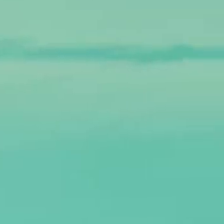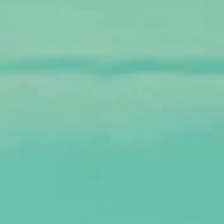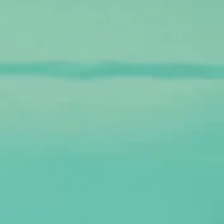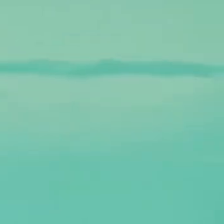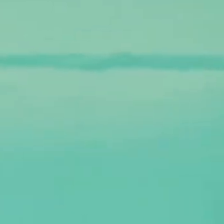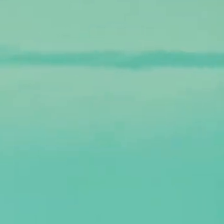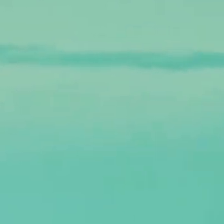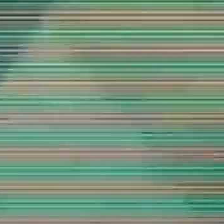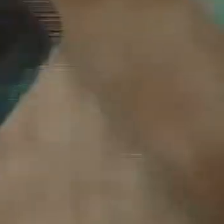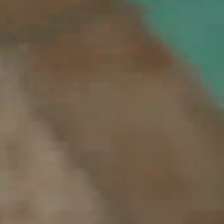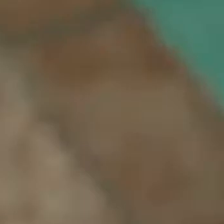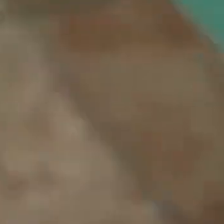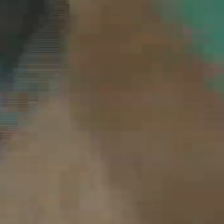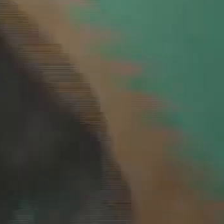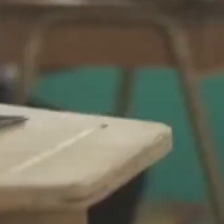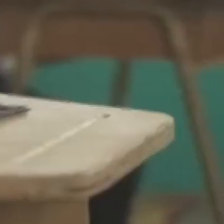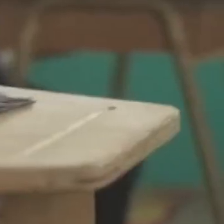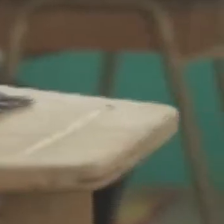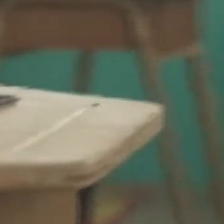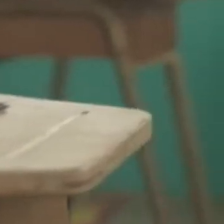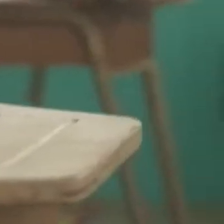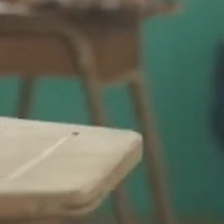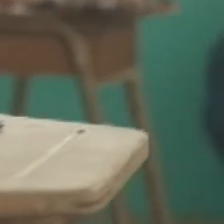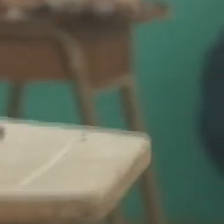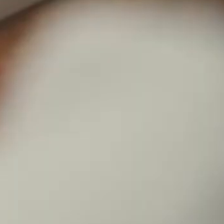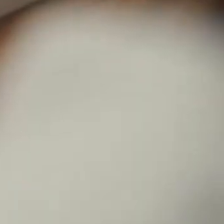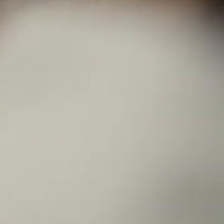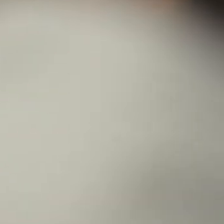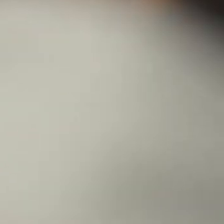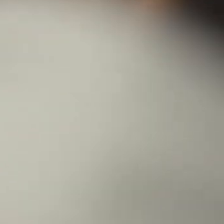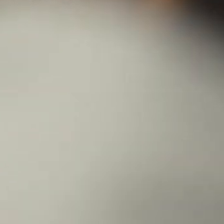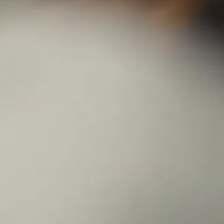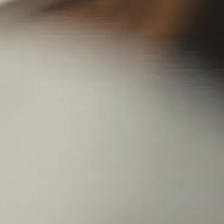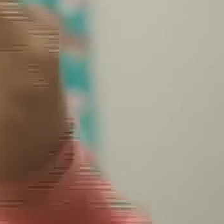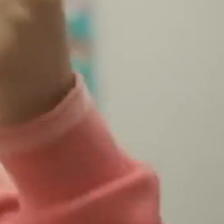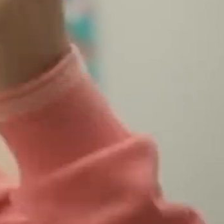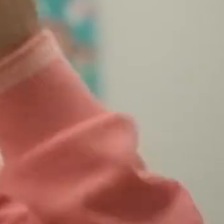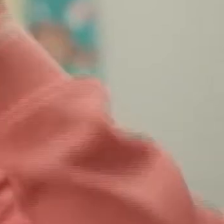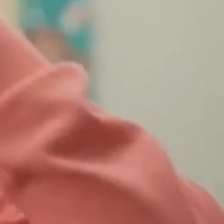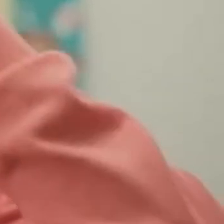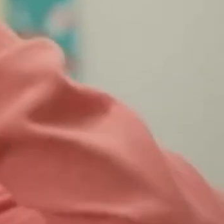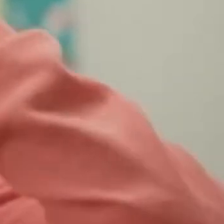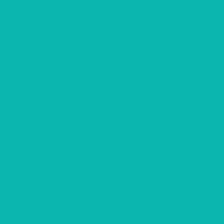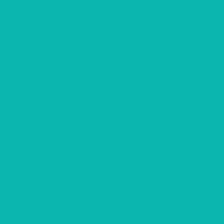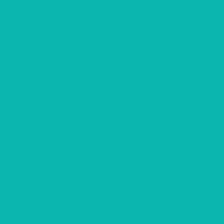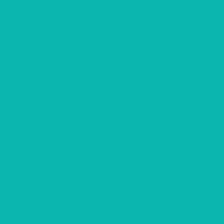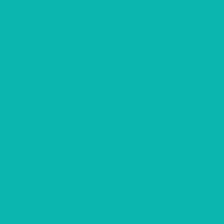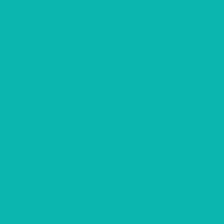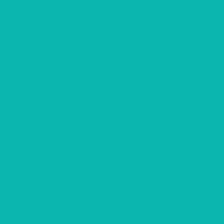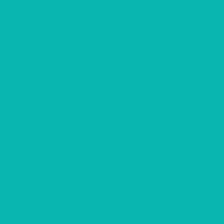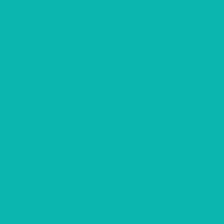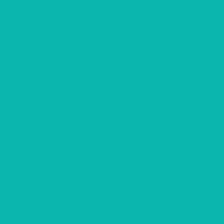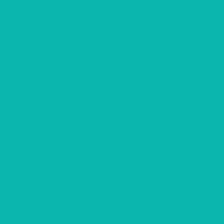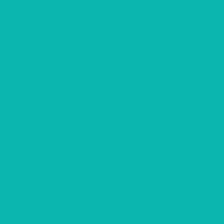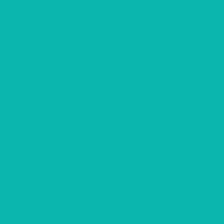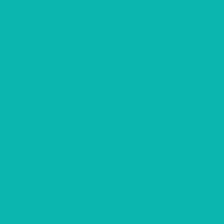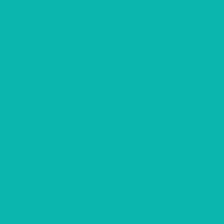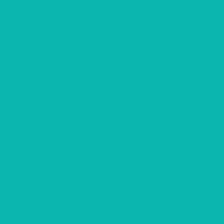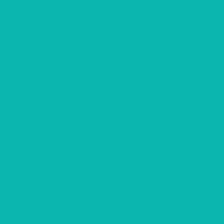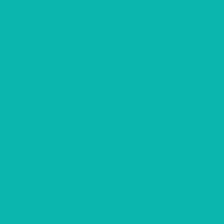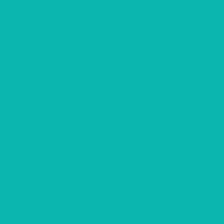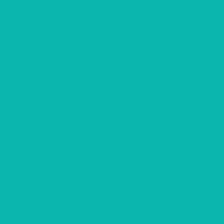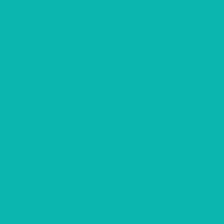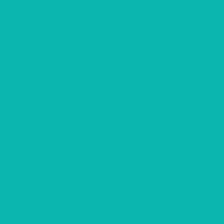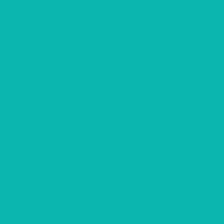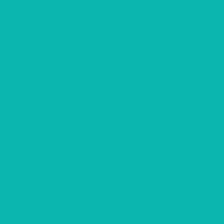de los derechos fundamentales de la niñez y adolescencia, y garantizarlo es un asunto que compartimos. Consultas y denuncias